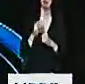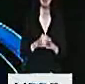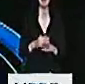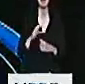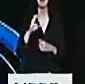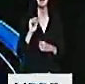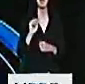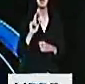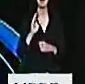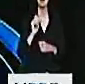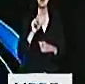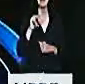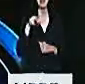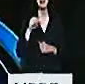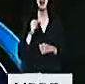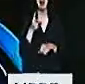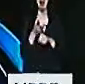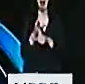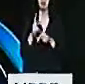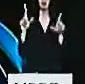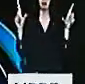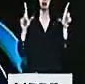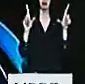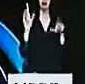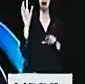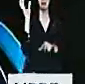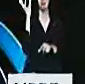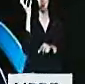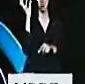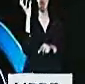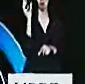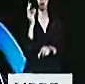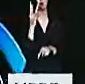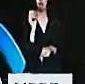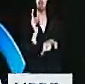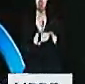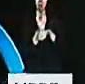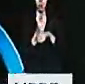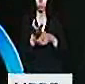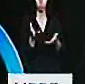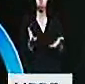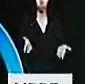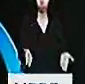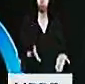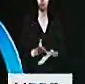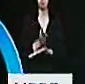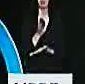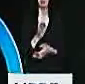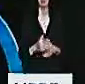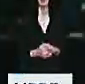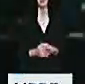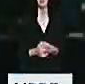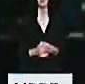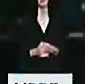comenzar contigo, ¿bien? Vas a ver ahí en pantalla una ampolleta, se va a ir marcando, 30 segundos, somos flexibles, no te preocupes. Carolina, tu idea